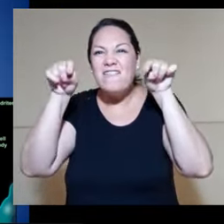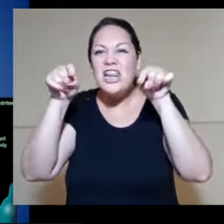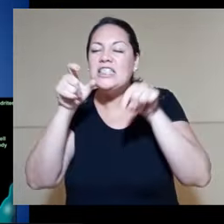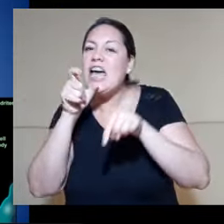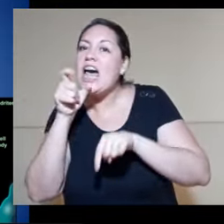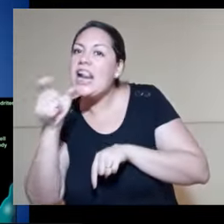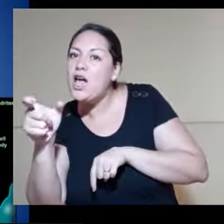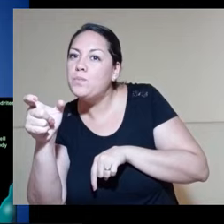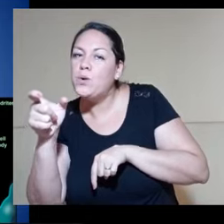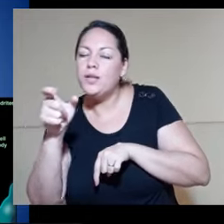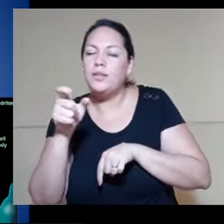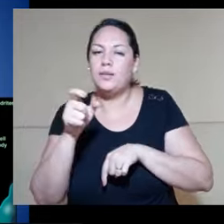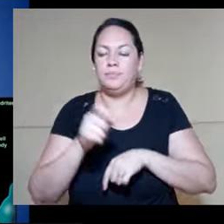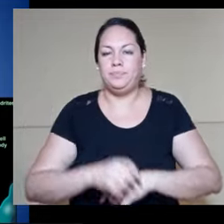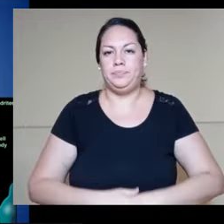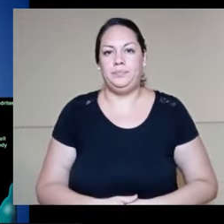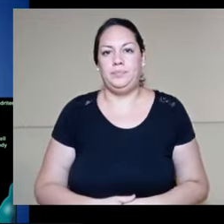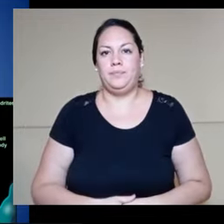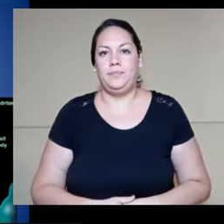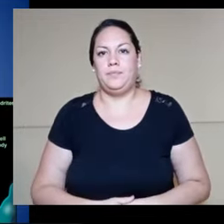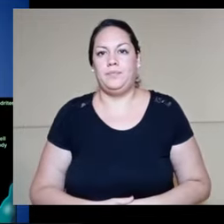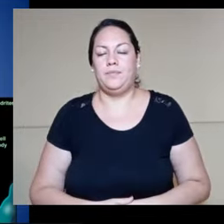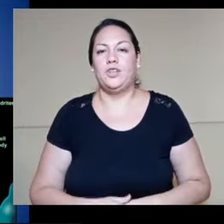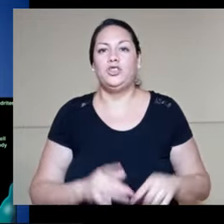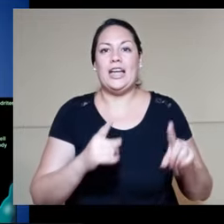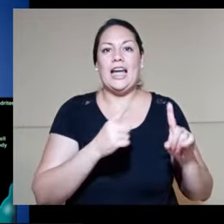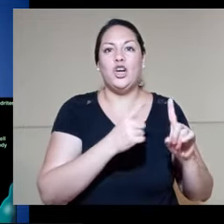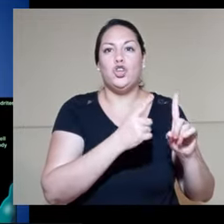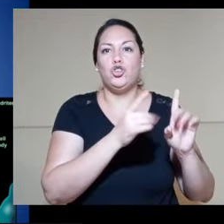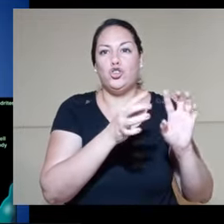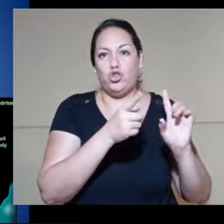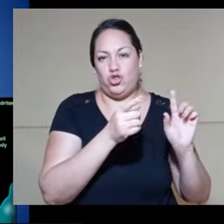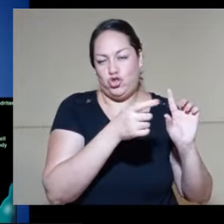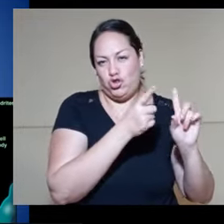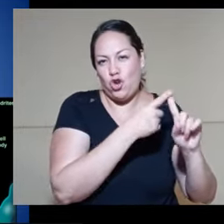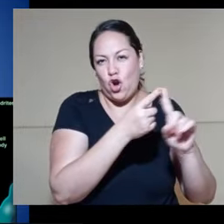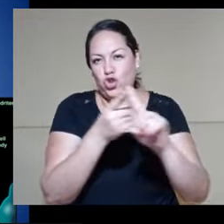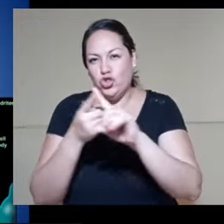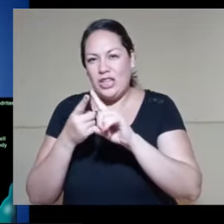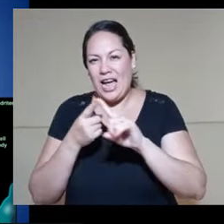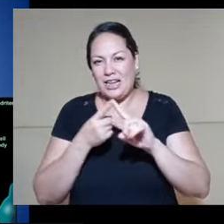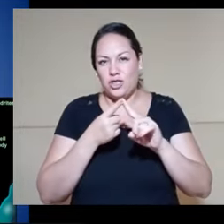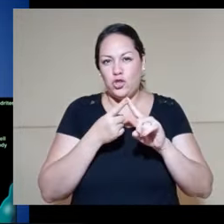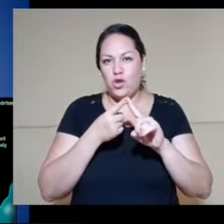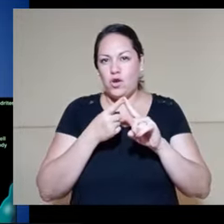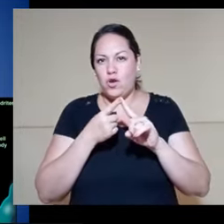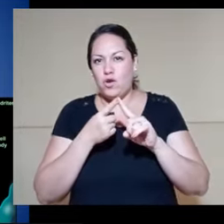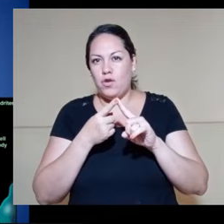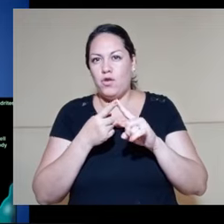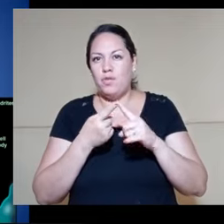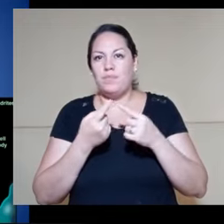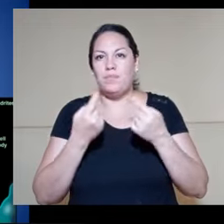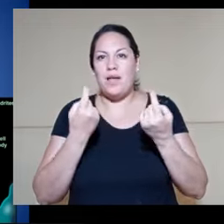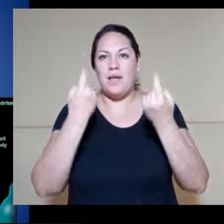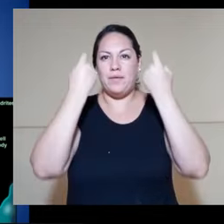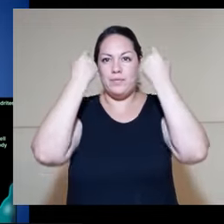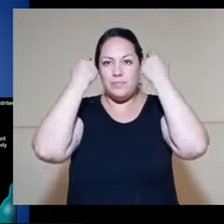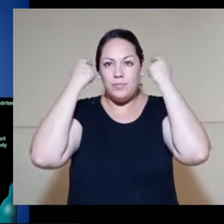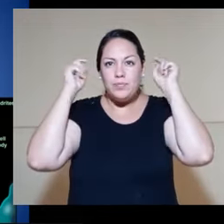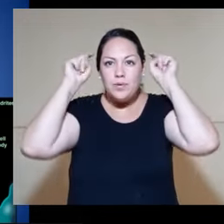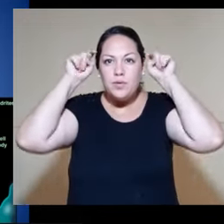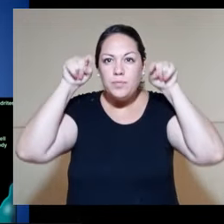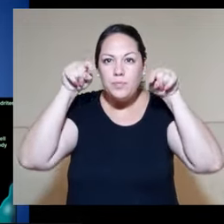la eferencia con E sería la respuesta. Entonces, en estas conexiones de ida o de